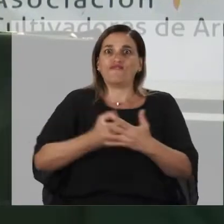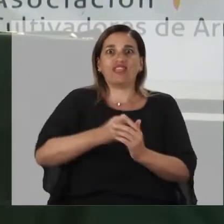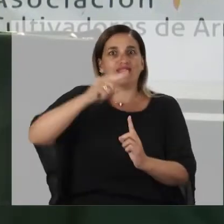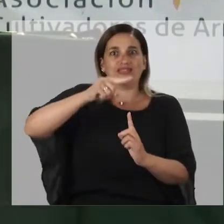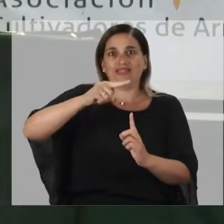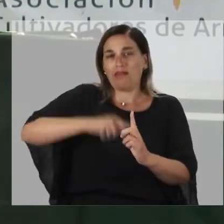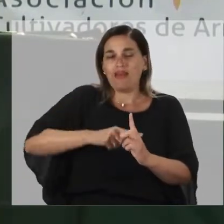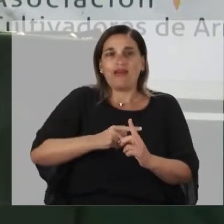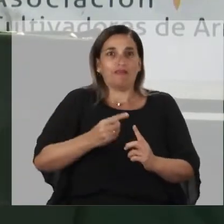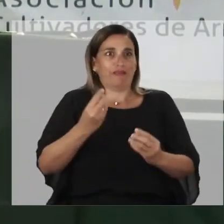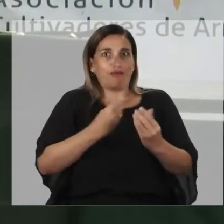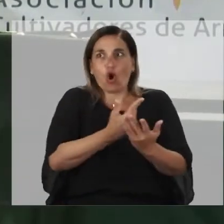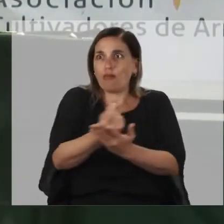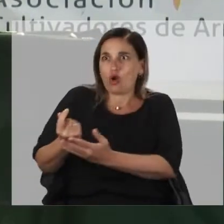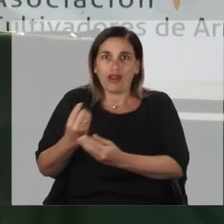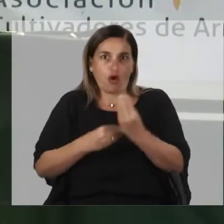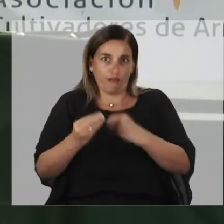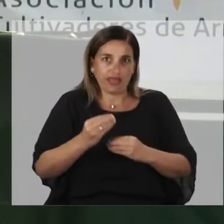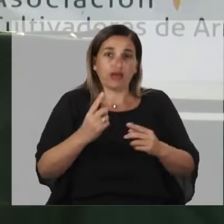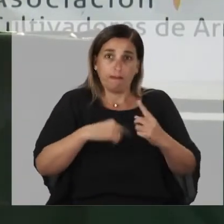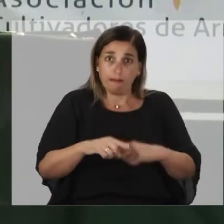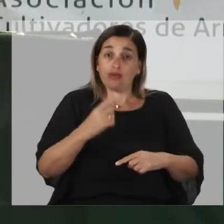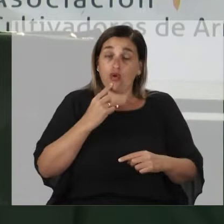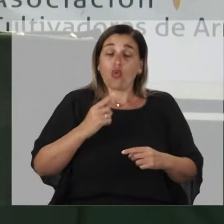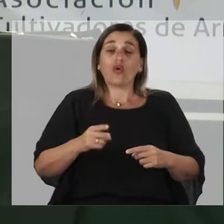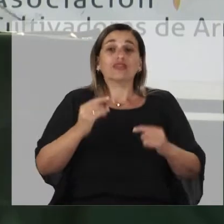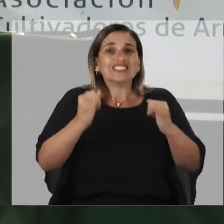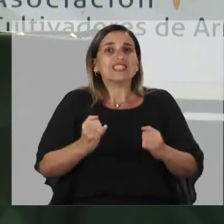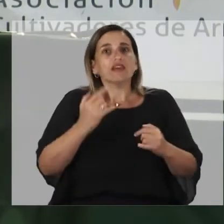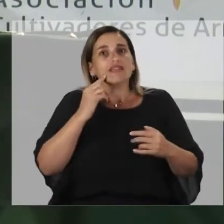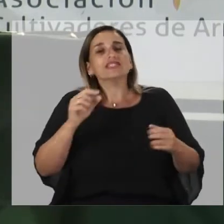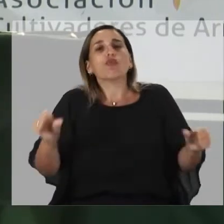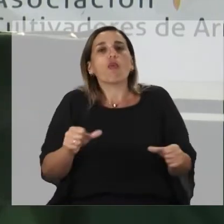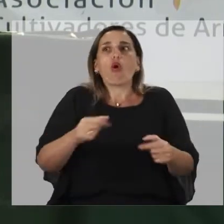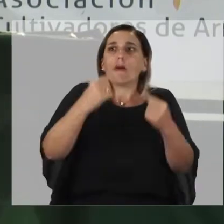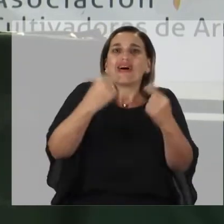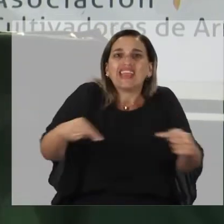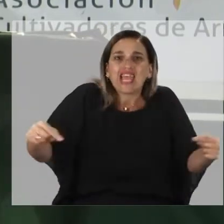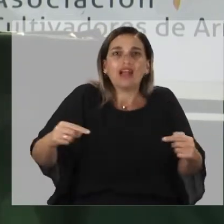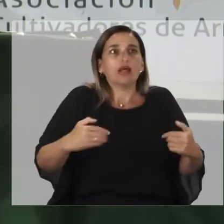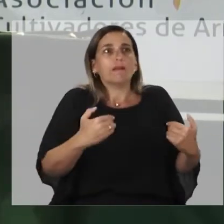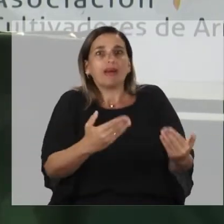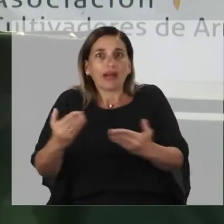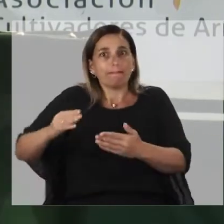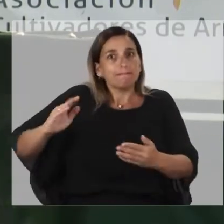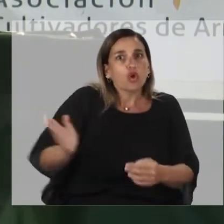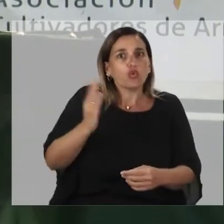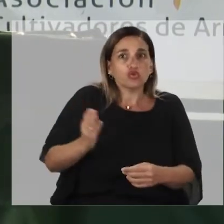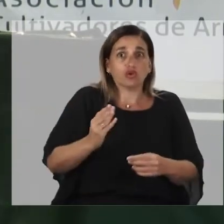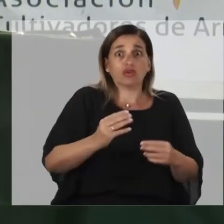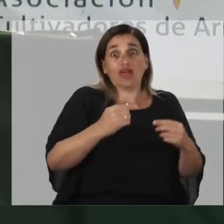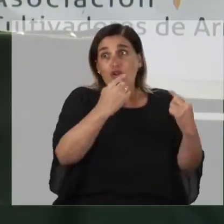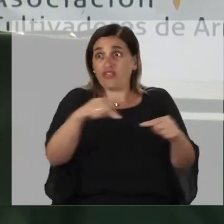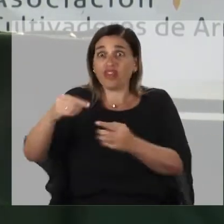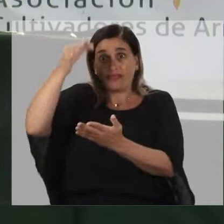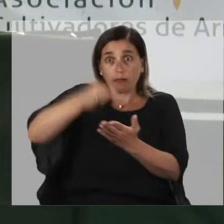gobierno. Y por eso cuando celebramos el precio de los commodities, porque eso hace vivir al Uruguay, hace vivir a los distintos